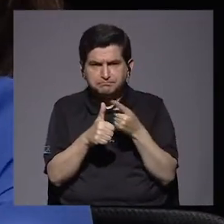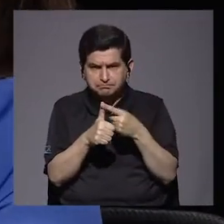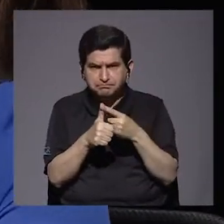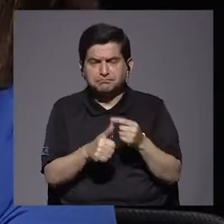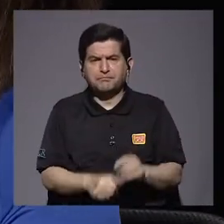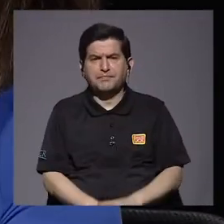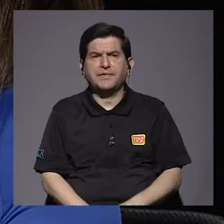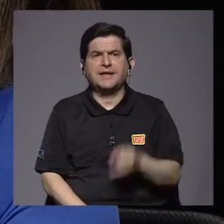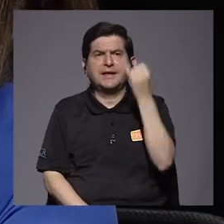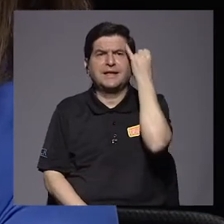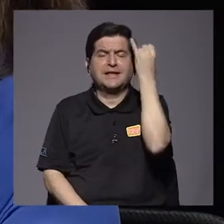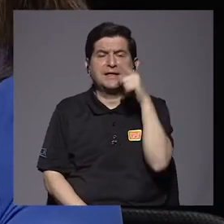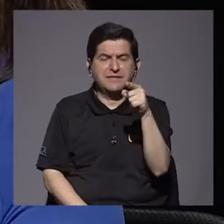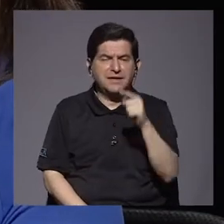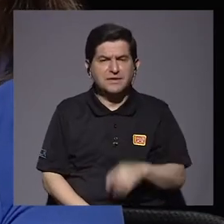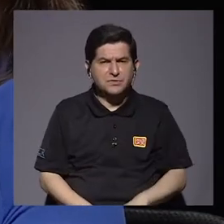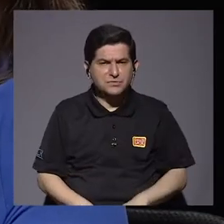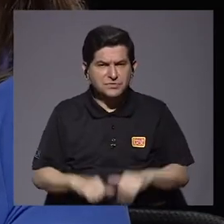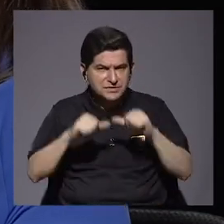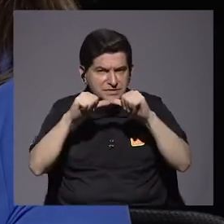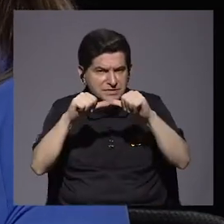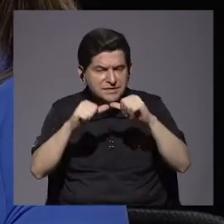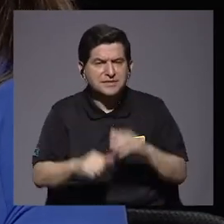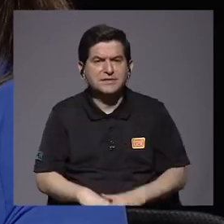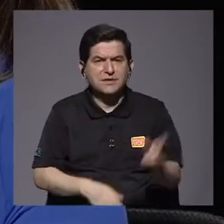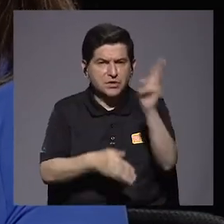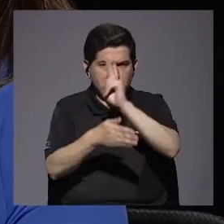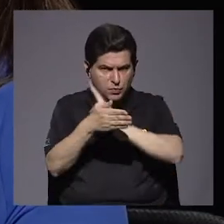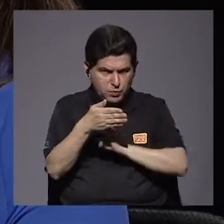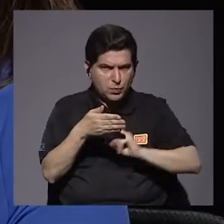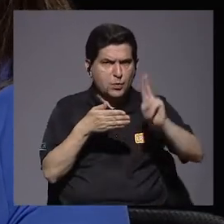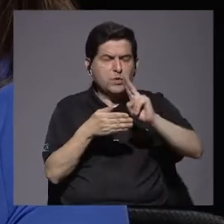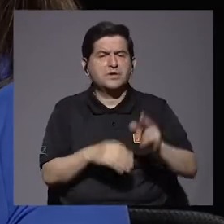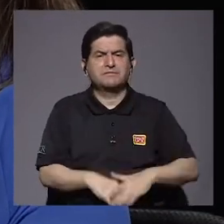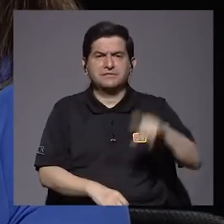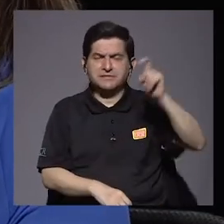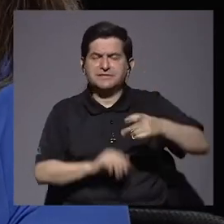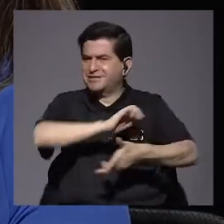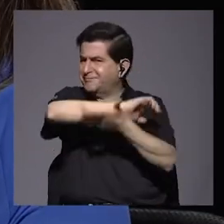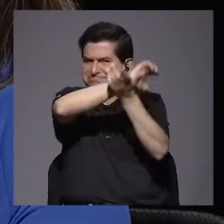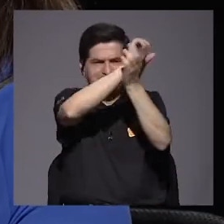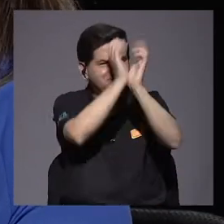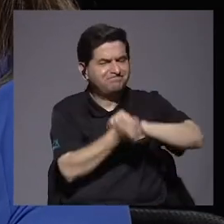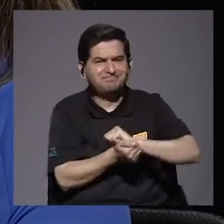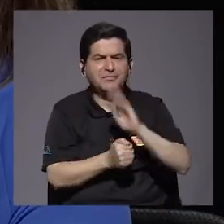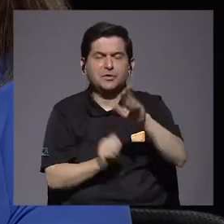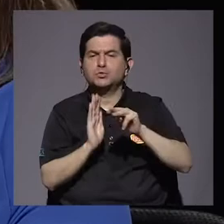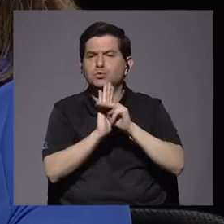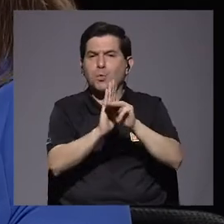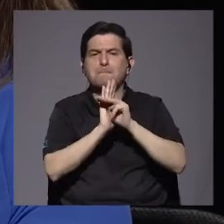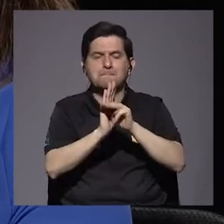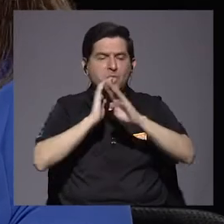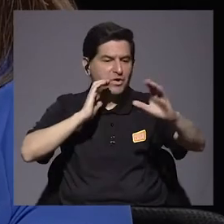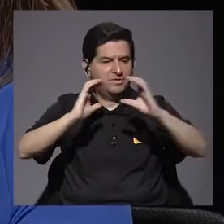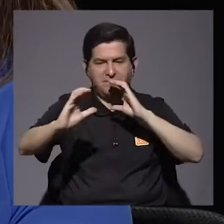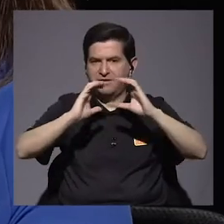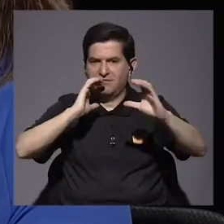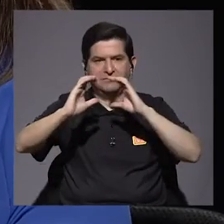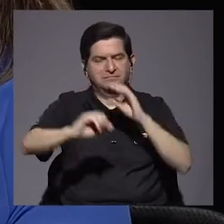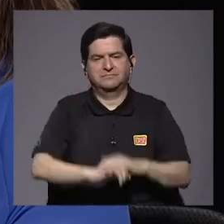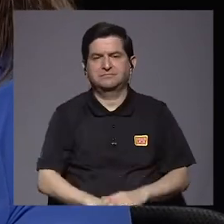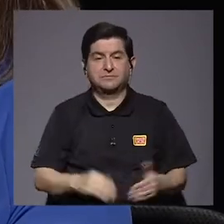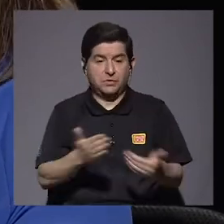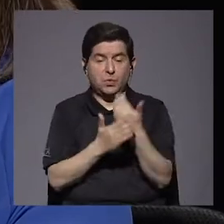primero un poco por la línea por la que usted va. Creo que la universidad definitivamente tiene que cambiar su modelo de